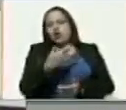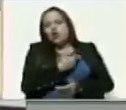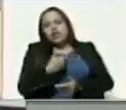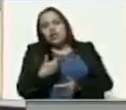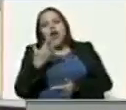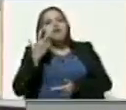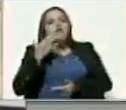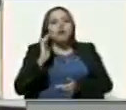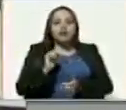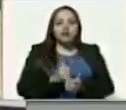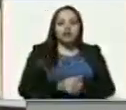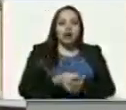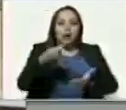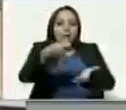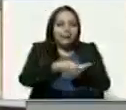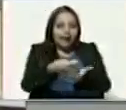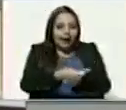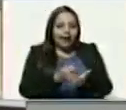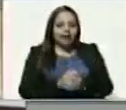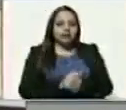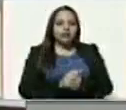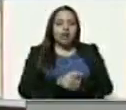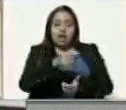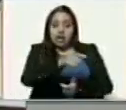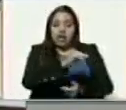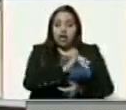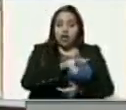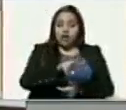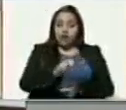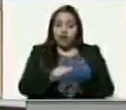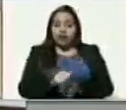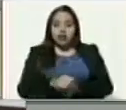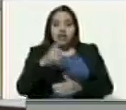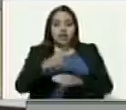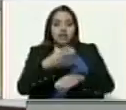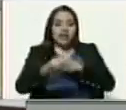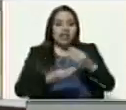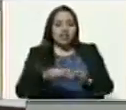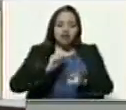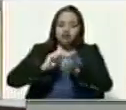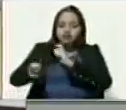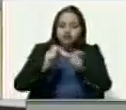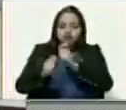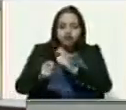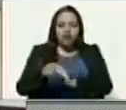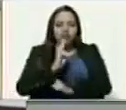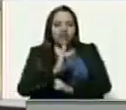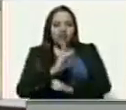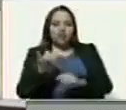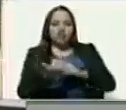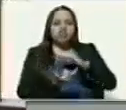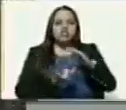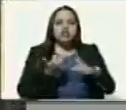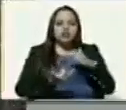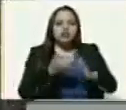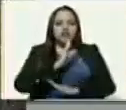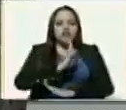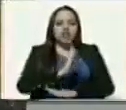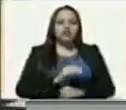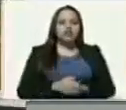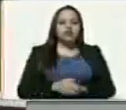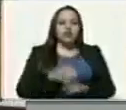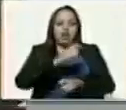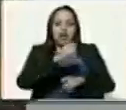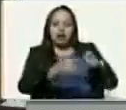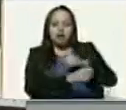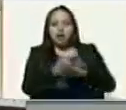manera, cancelar este impuesto, lo que tiene que hacer es una operación cambiaria en una institución financiera, convertir en